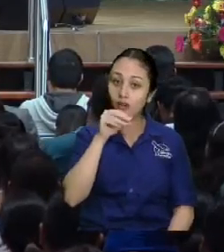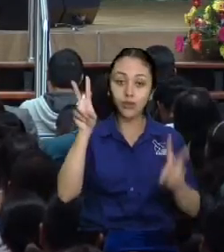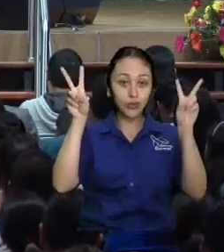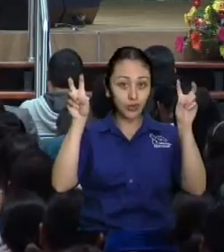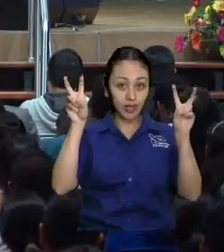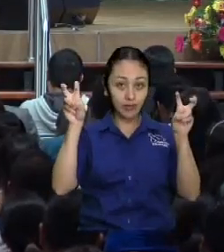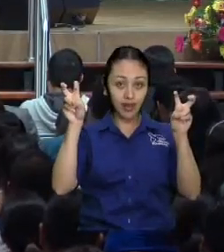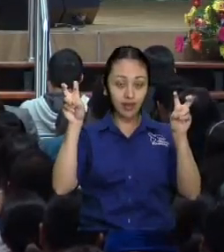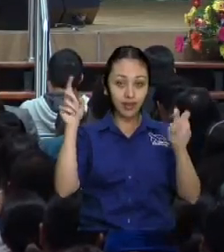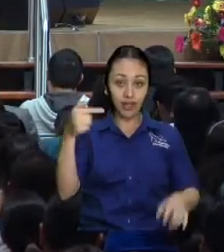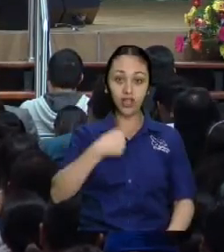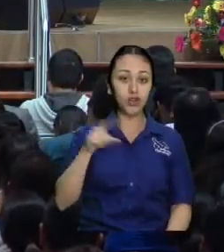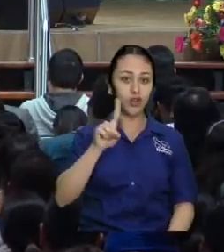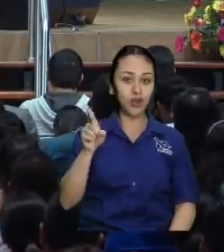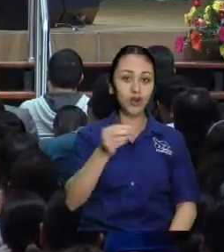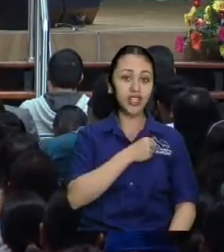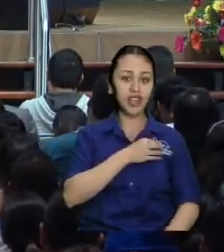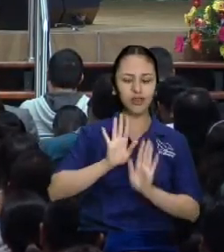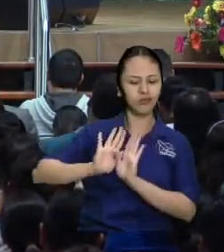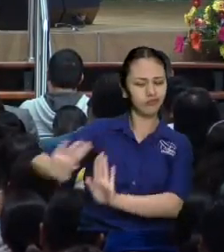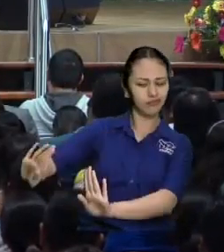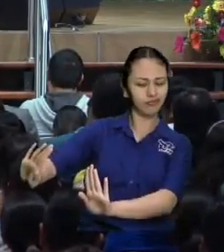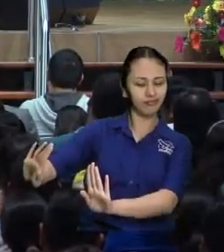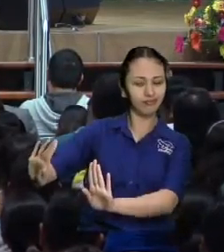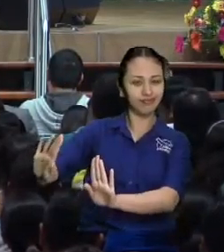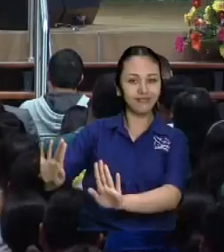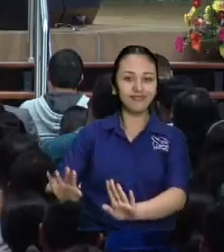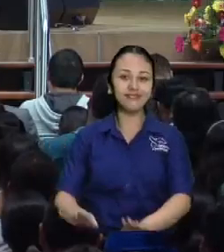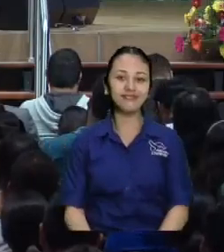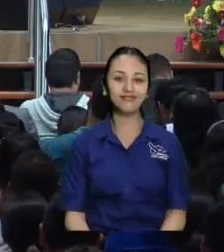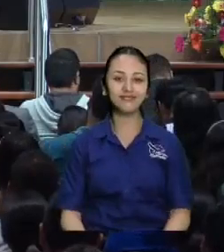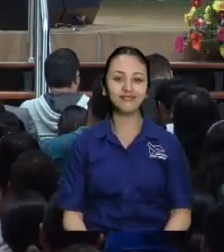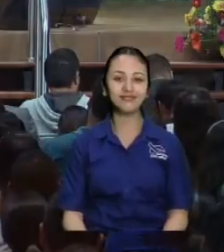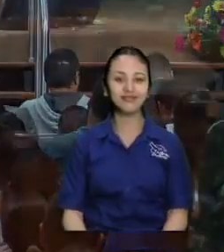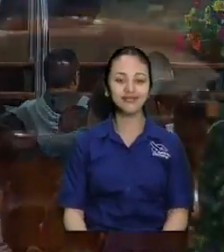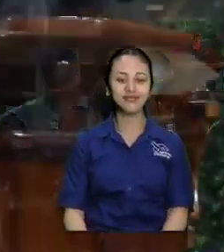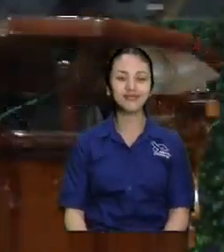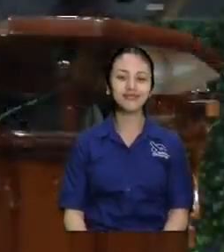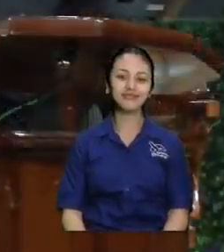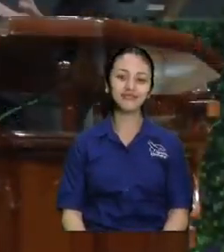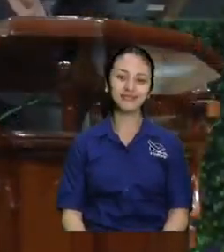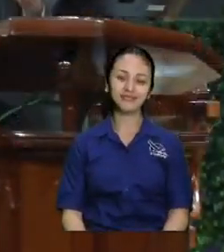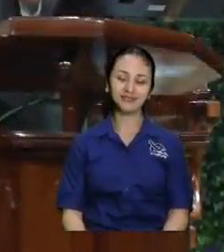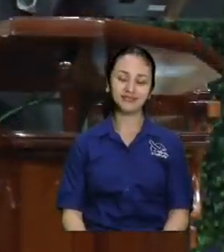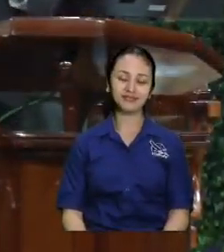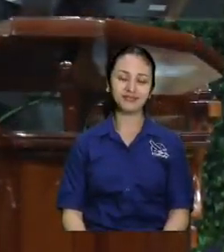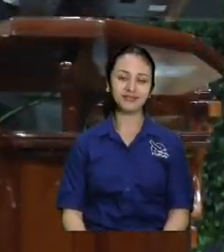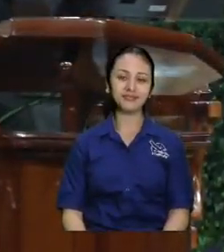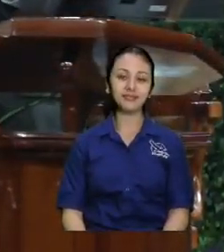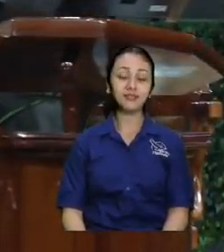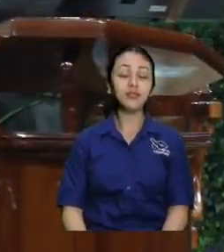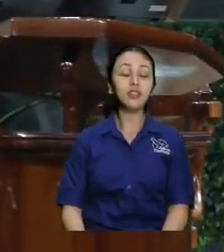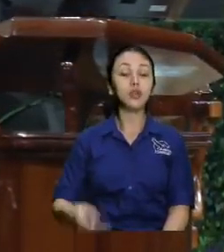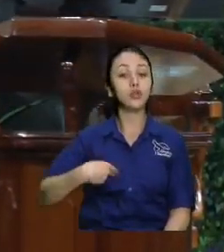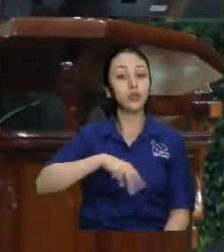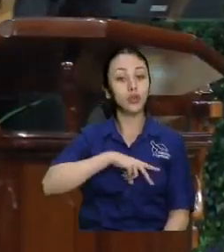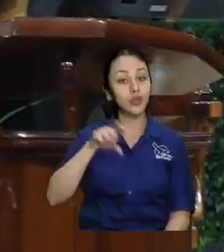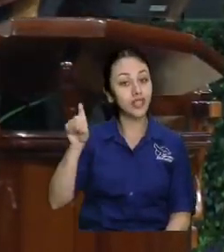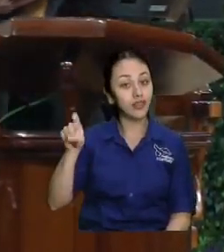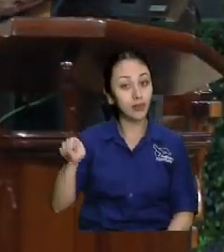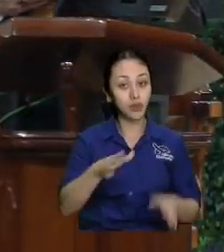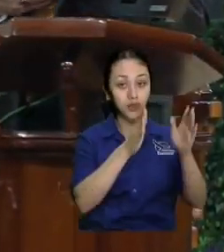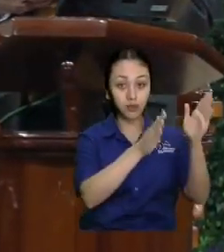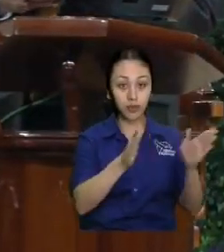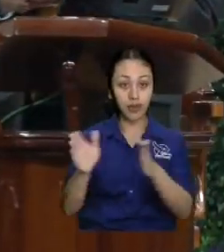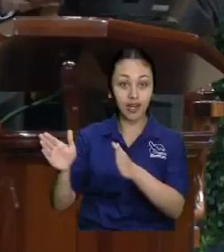abandonar. Mire, tanta justificación para seguir en lo mismo, ¿verdad? Y es que debemos de preparar el camino